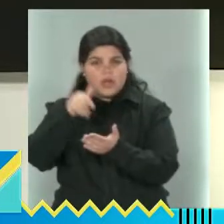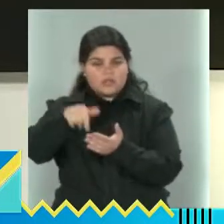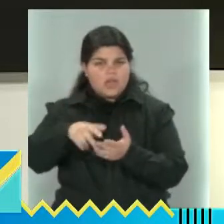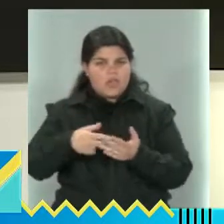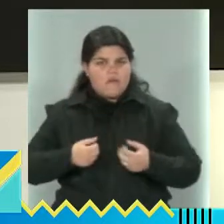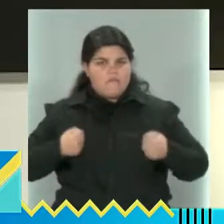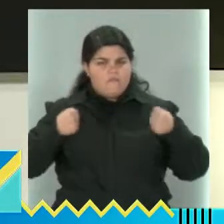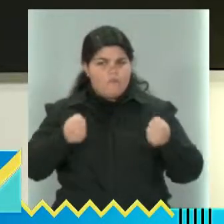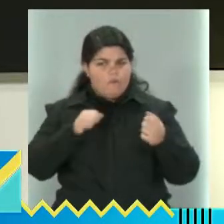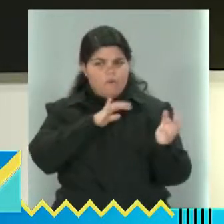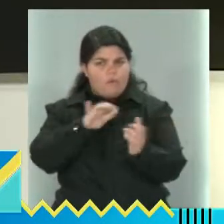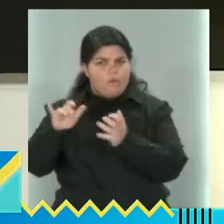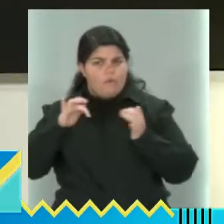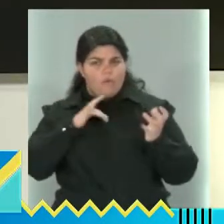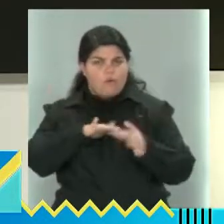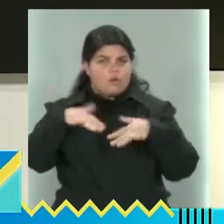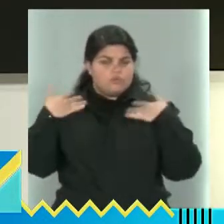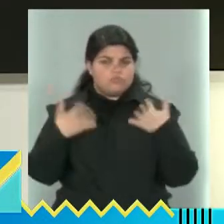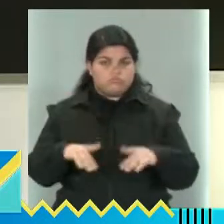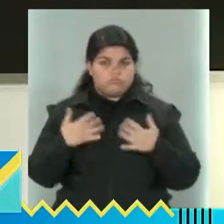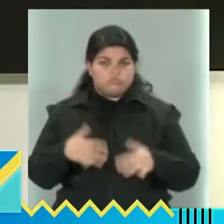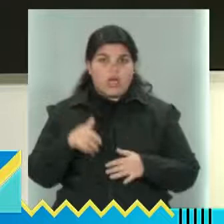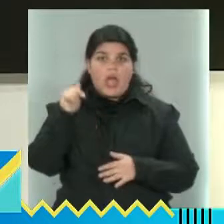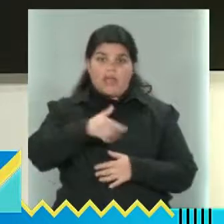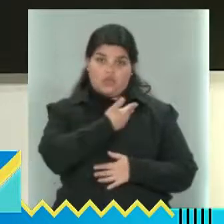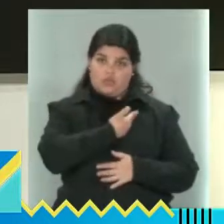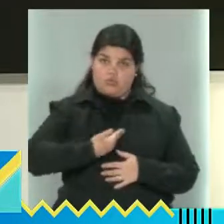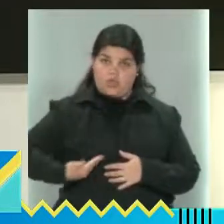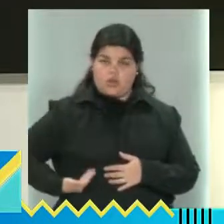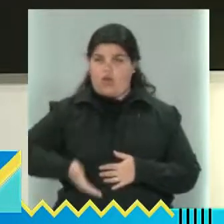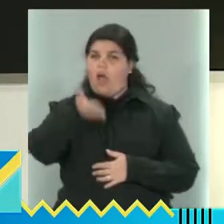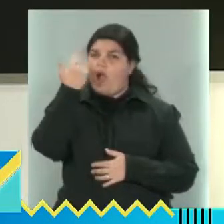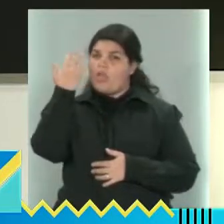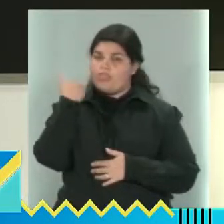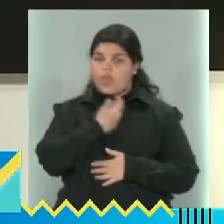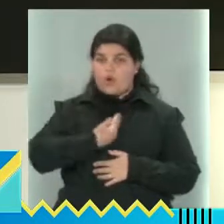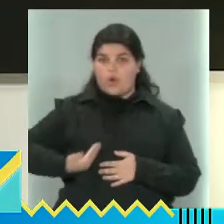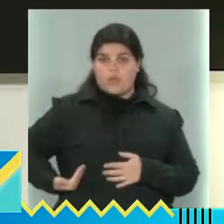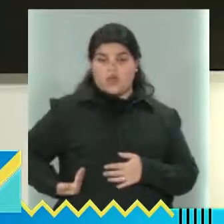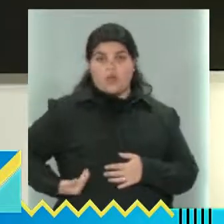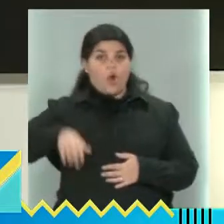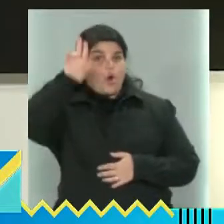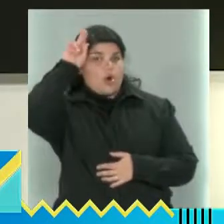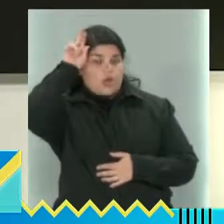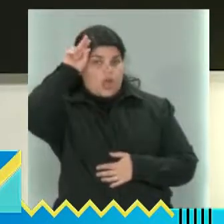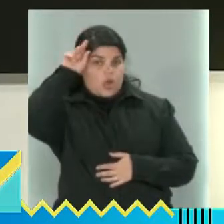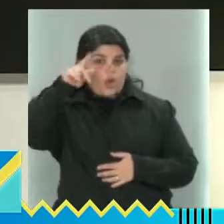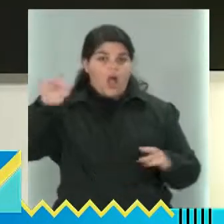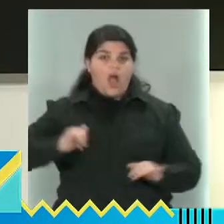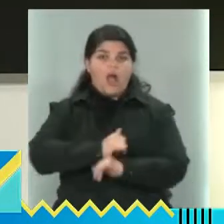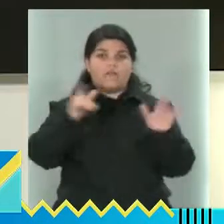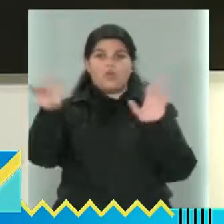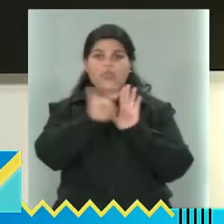¿sí? Recordemos que se hizo en el contexto en el que el gobierno de Cornejo largó un